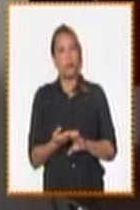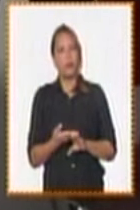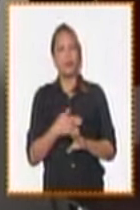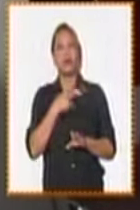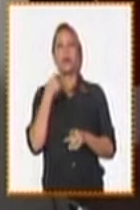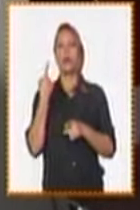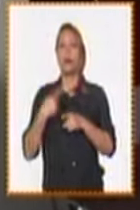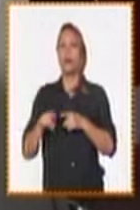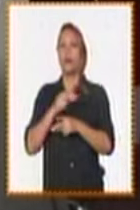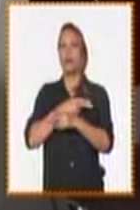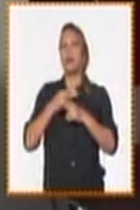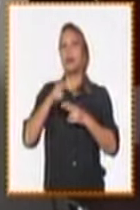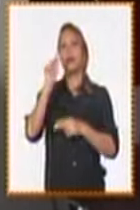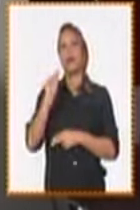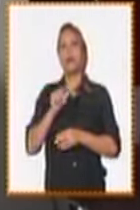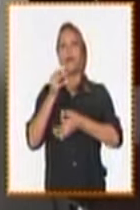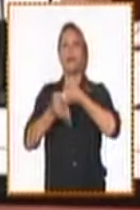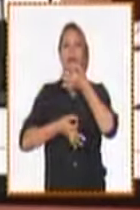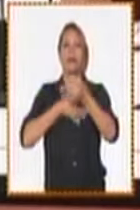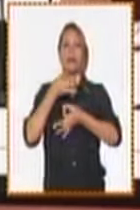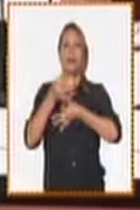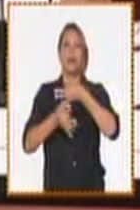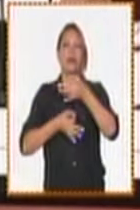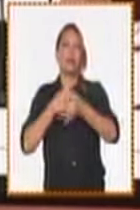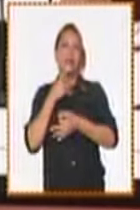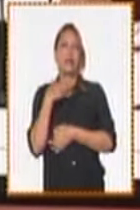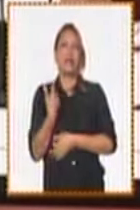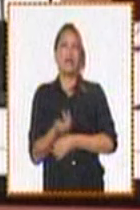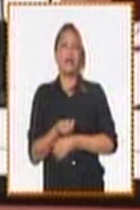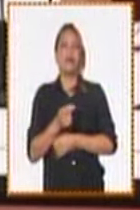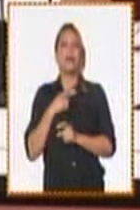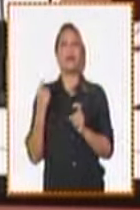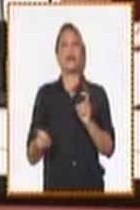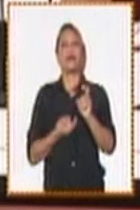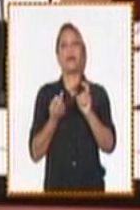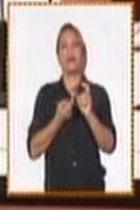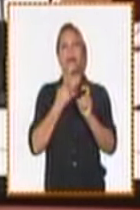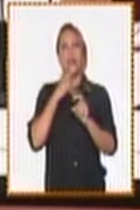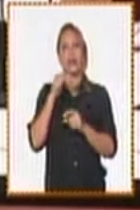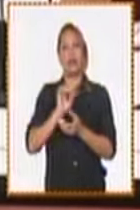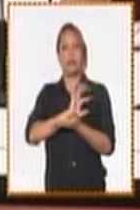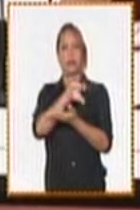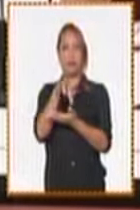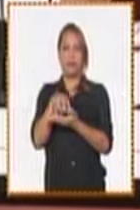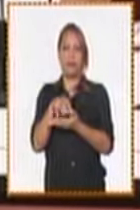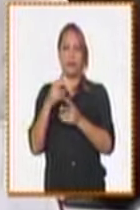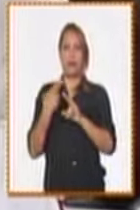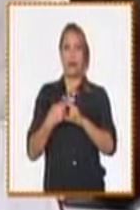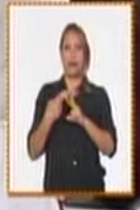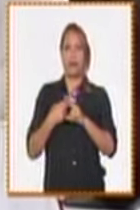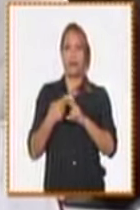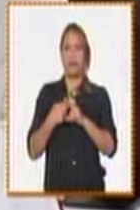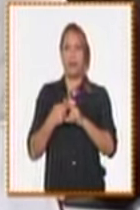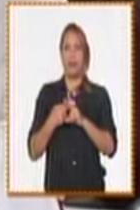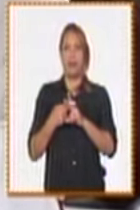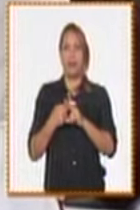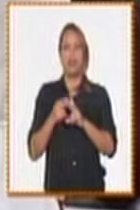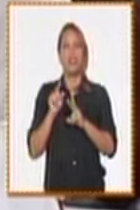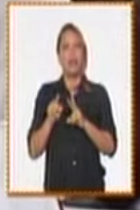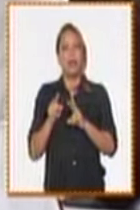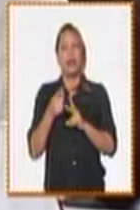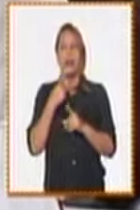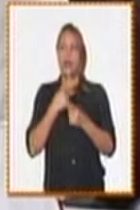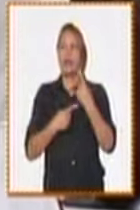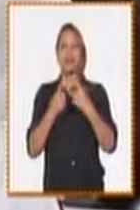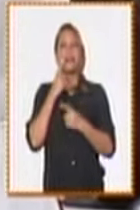han dicho que fue el germen de la rebeldía de esta región, que aún es